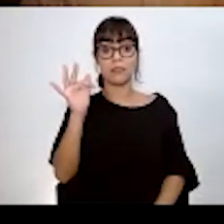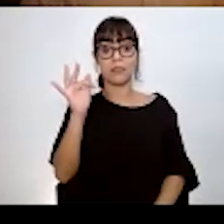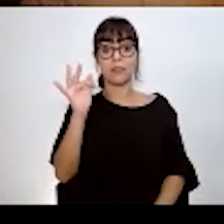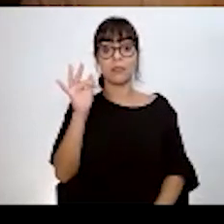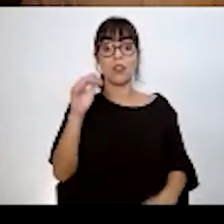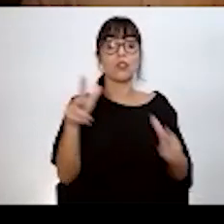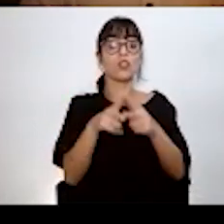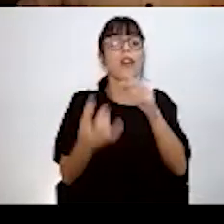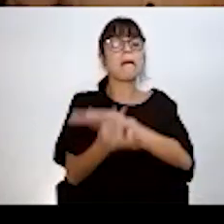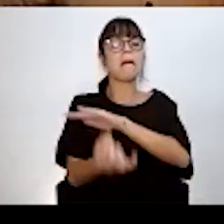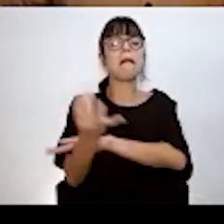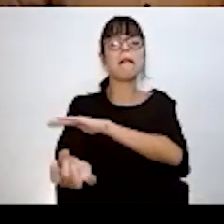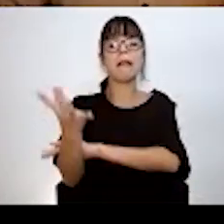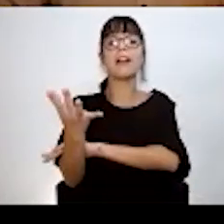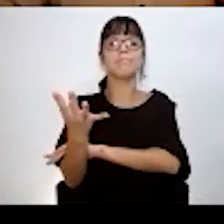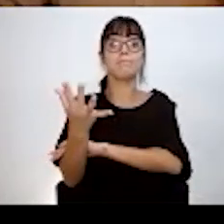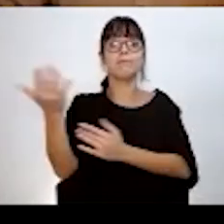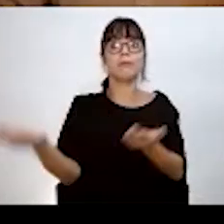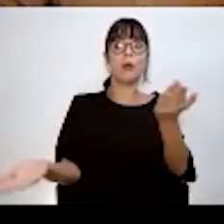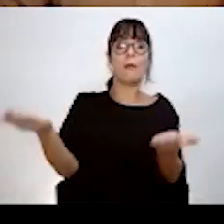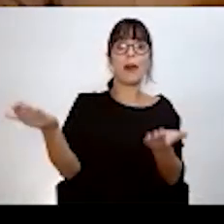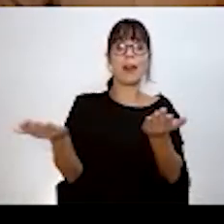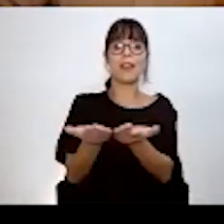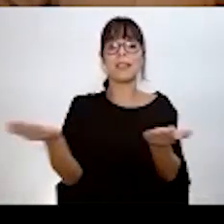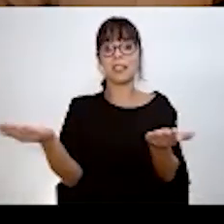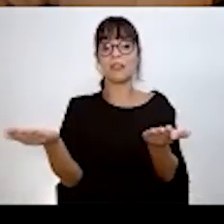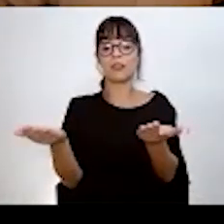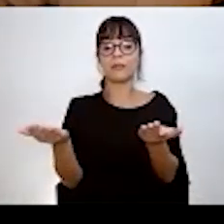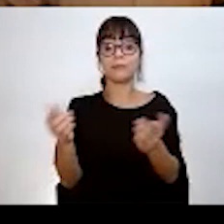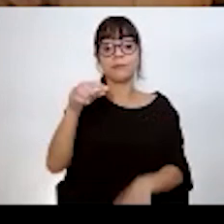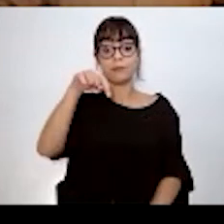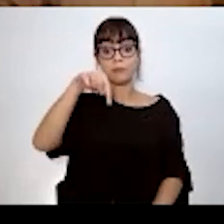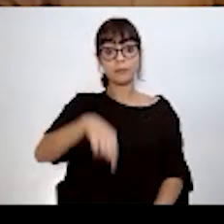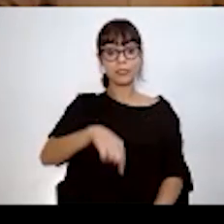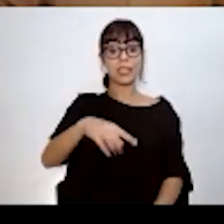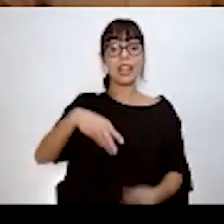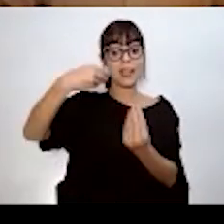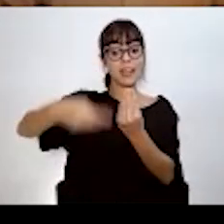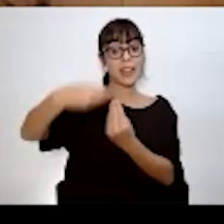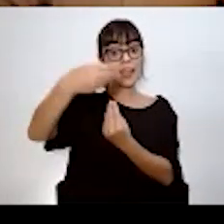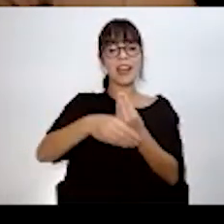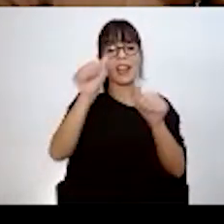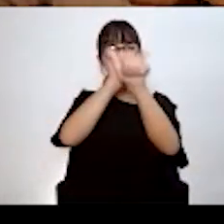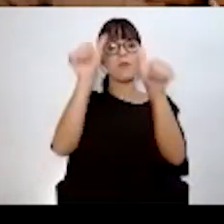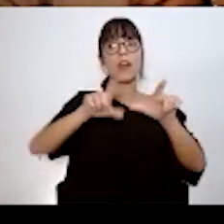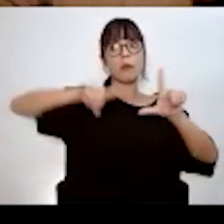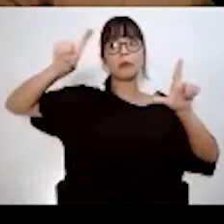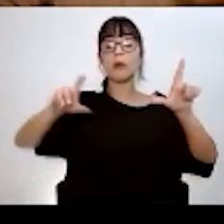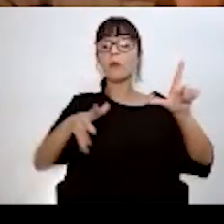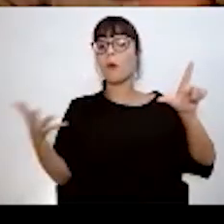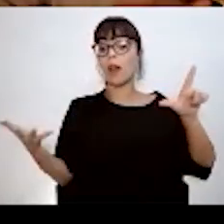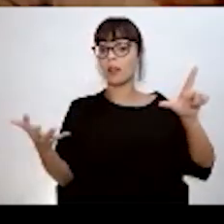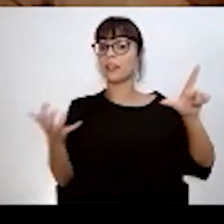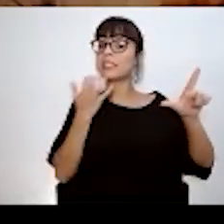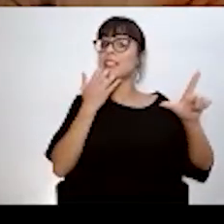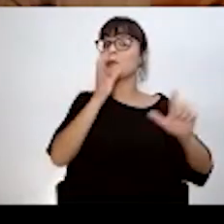producido. Es decir, ¿qué modelo nos vamos a encontrar en el caso de Gran Canaria si analizamos la suma de probabilidades de todas las islas y